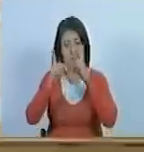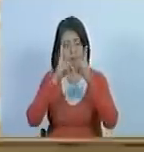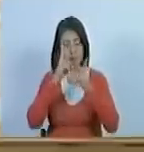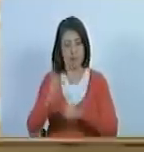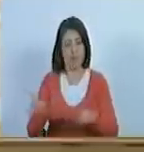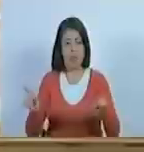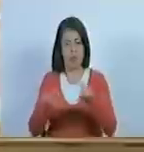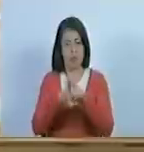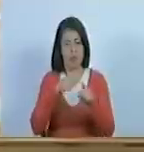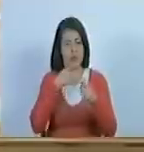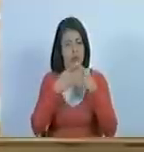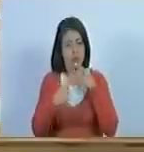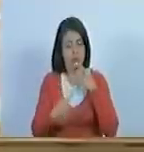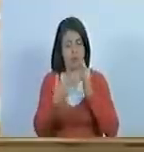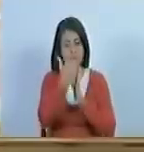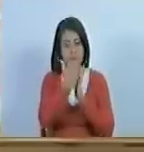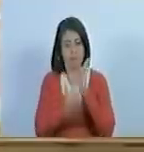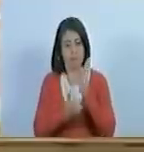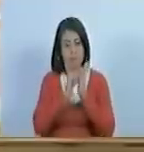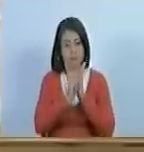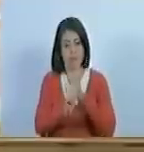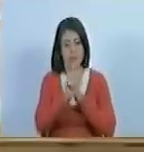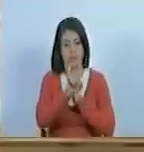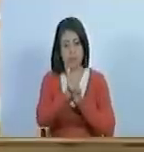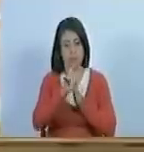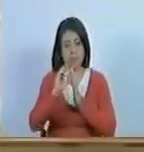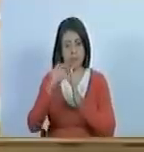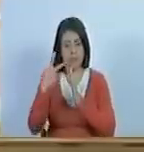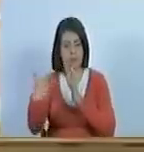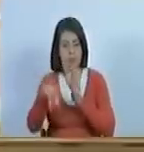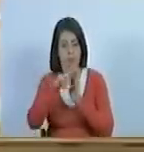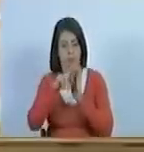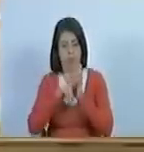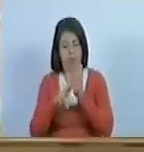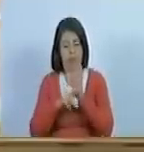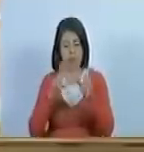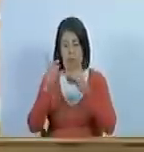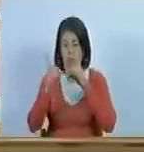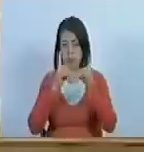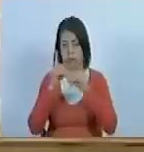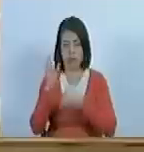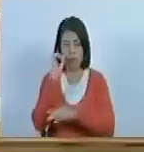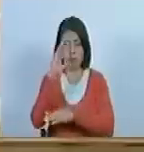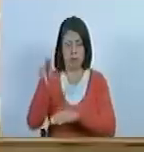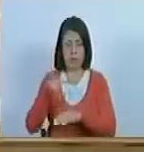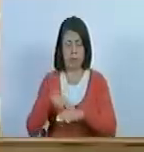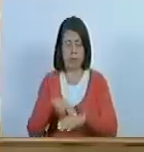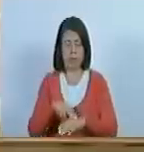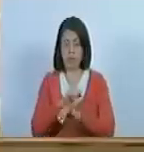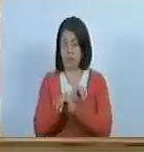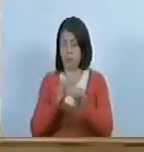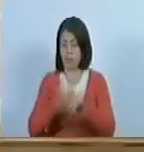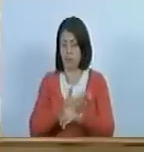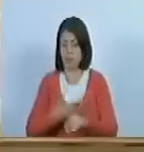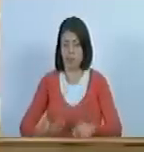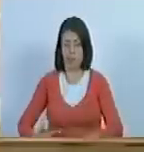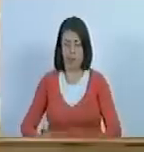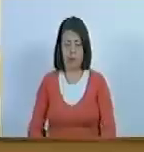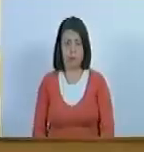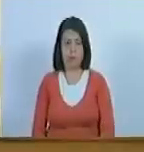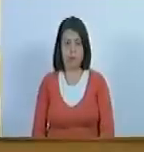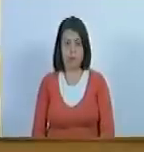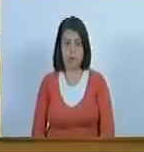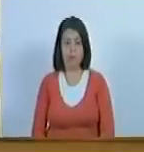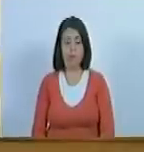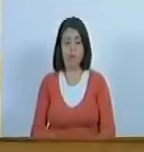de conformidad con lo establecido en el artículo 103 del Reglamento Interior y de Debates de la Asamblea Nacional. Es todo, señor presidente.